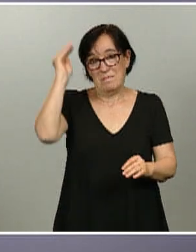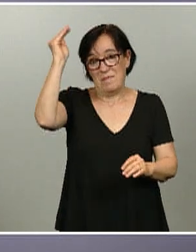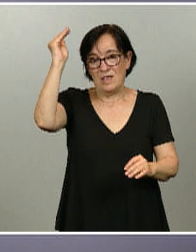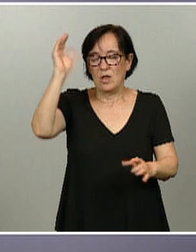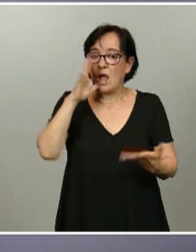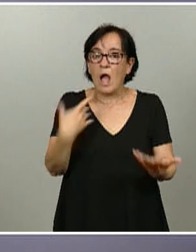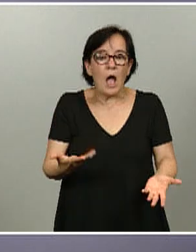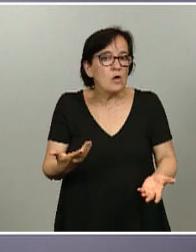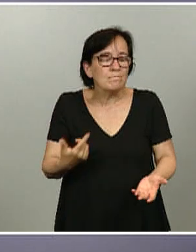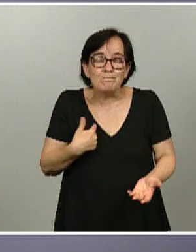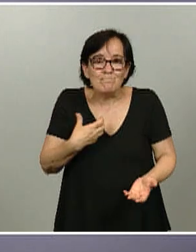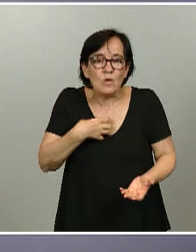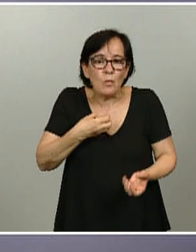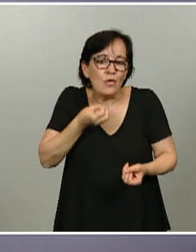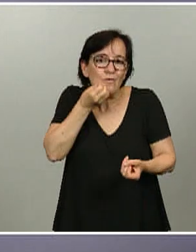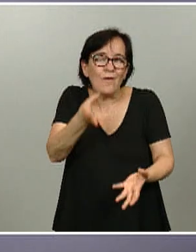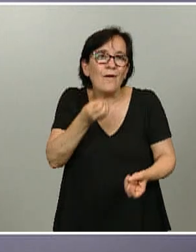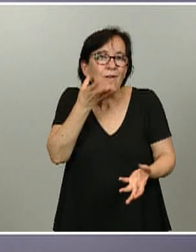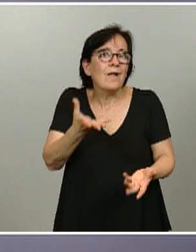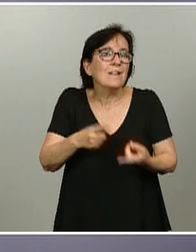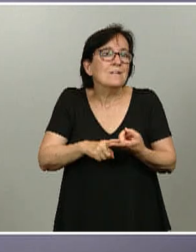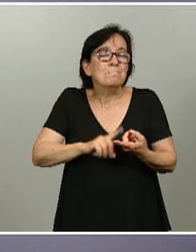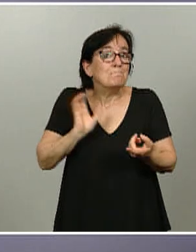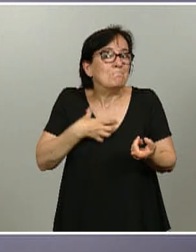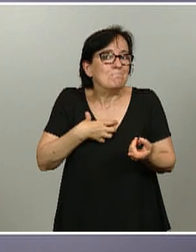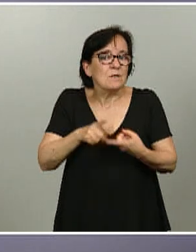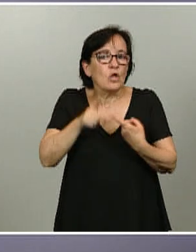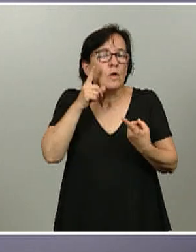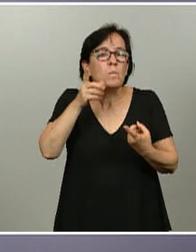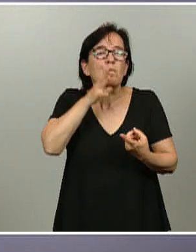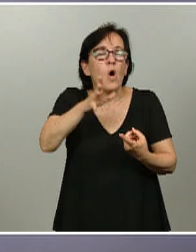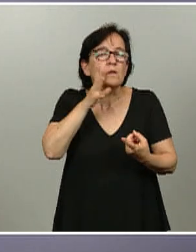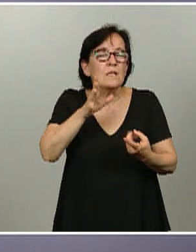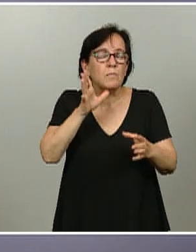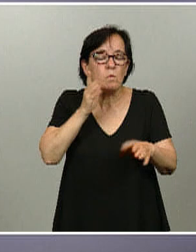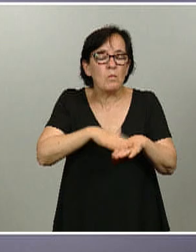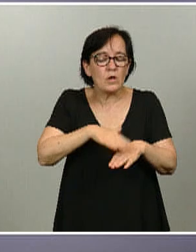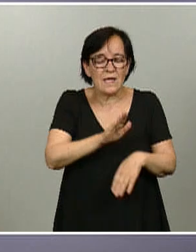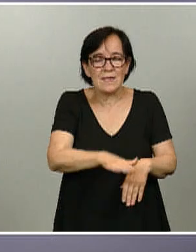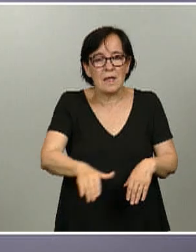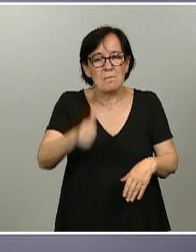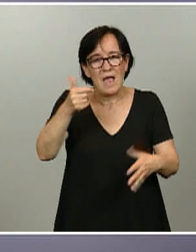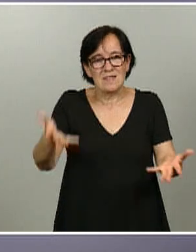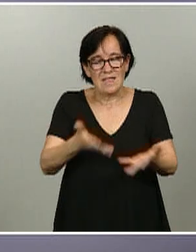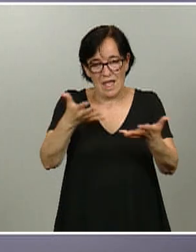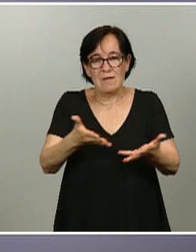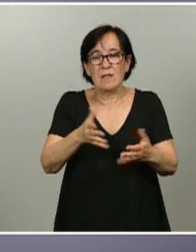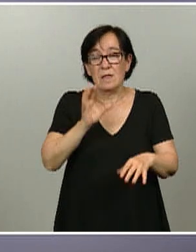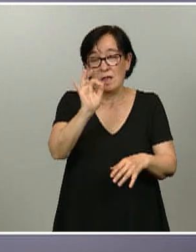capaz de darles una razón concreta del por qué los niños son más leves. También es cierto que otras